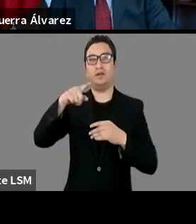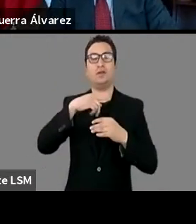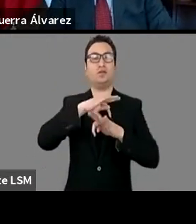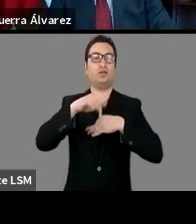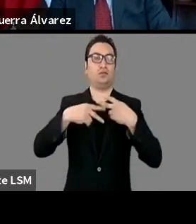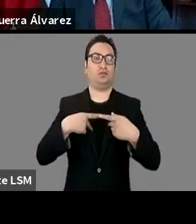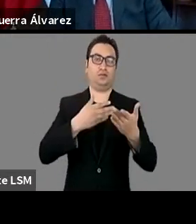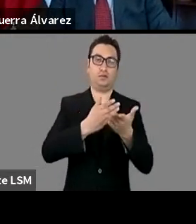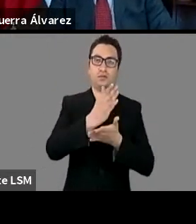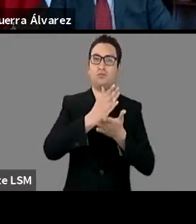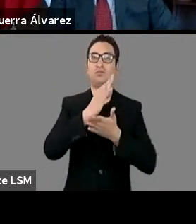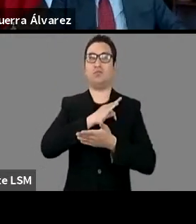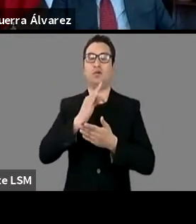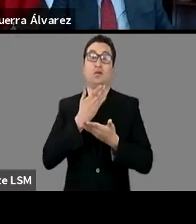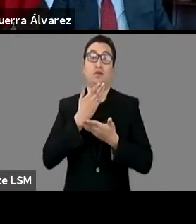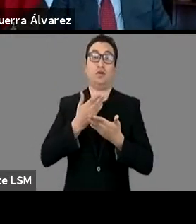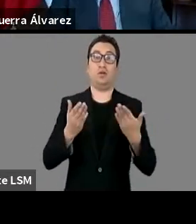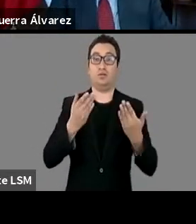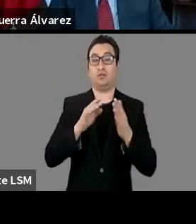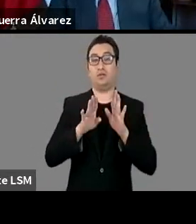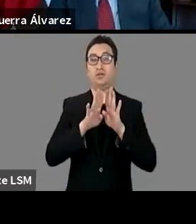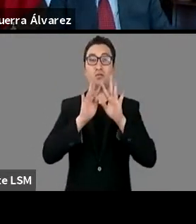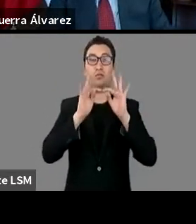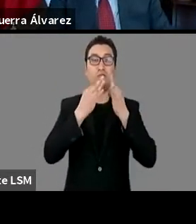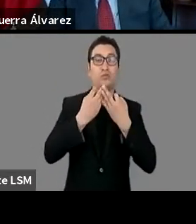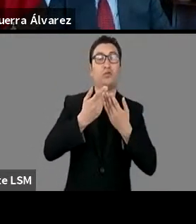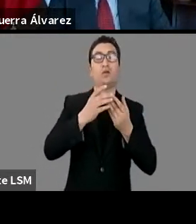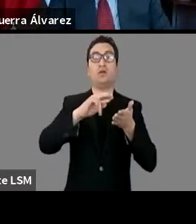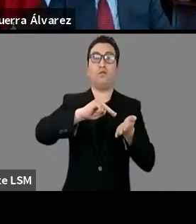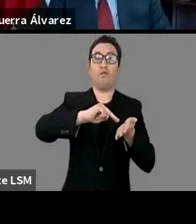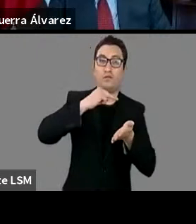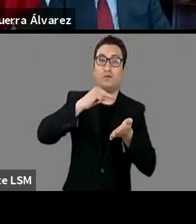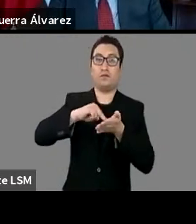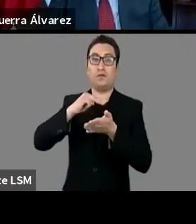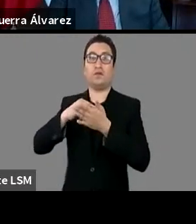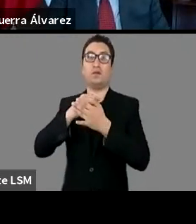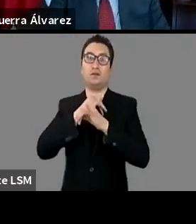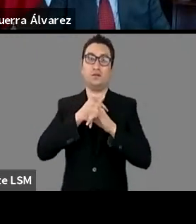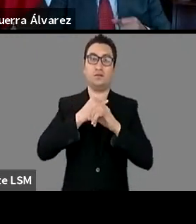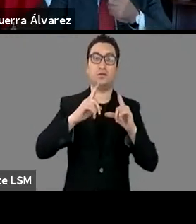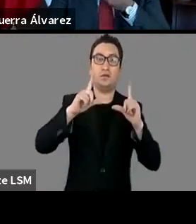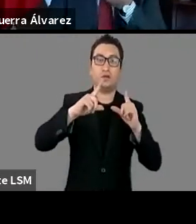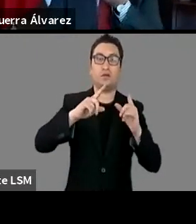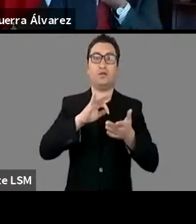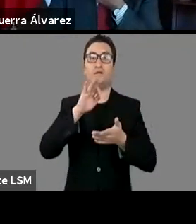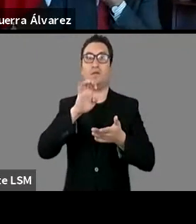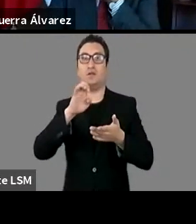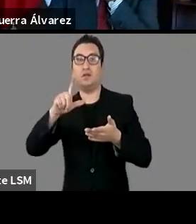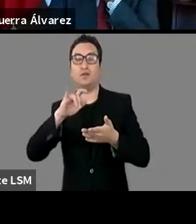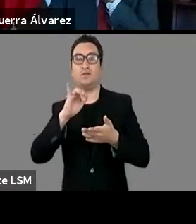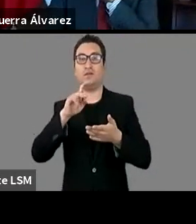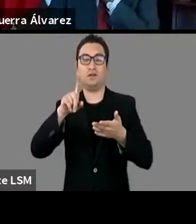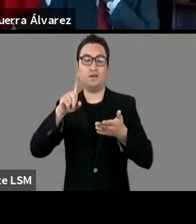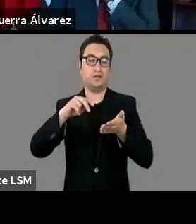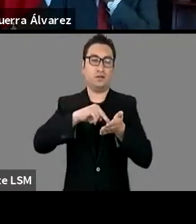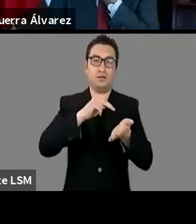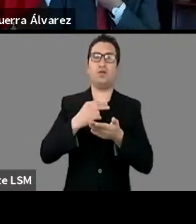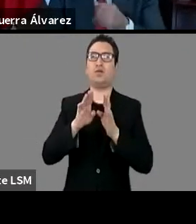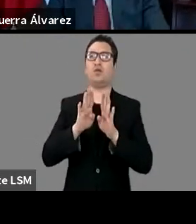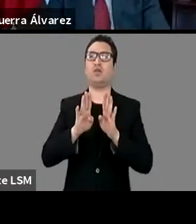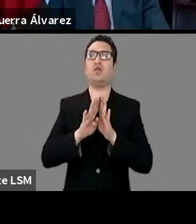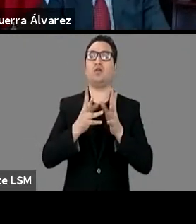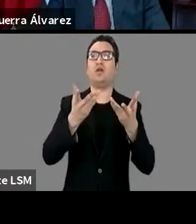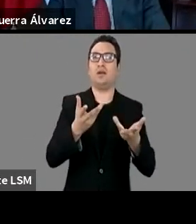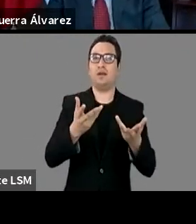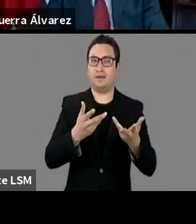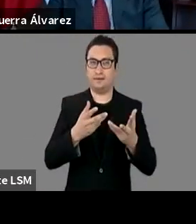día muchas veces los formatos hay que firmarlos ya en línea con la FIEL, con la FIREC. ¿Cómo vamos a hacer que esto sea accesible para